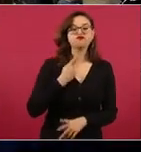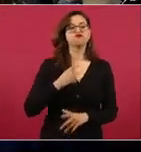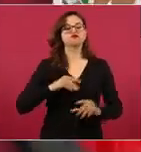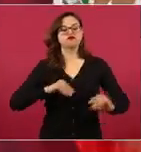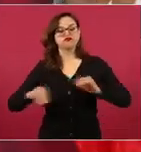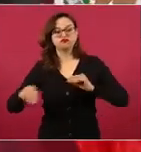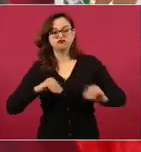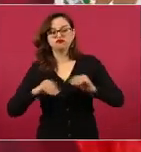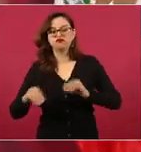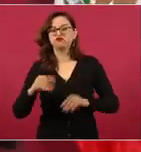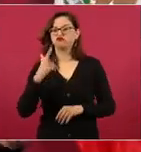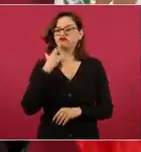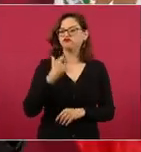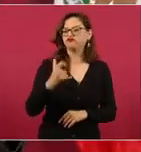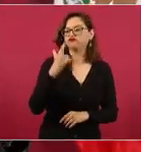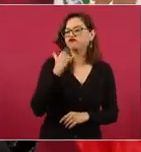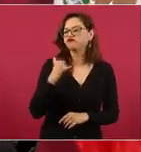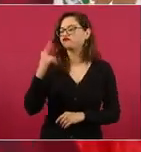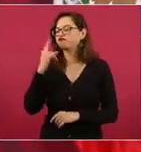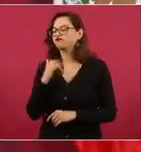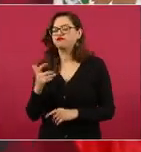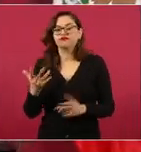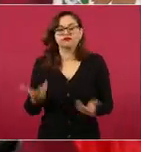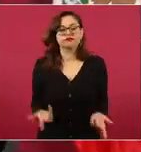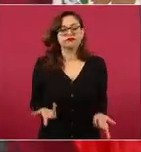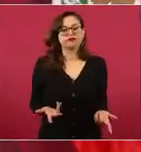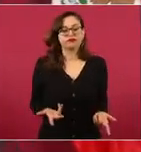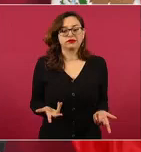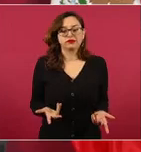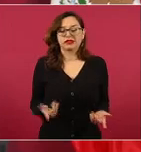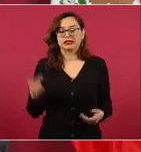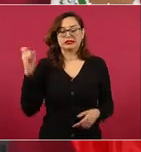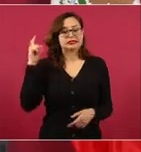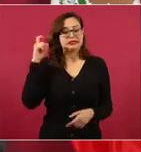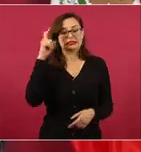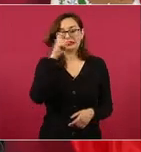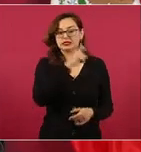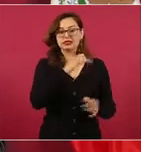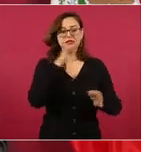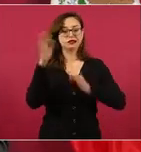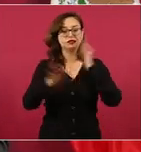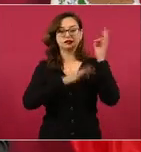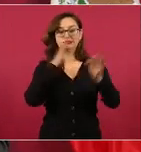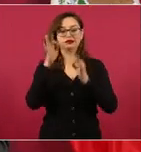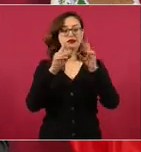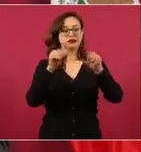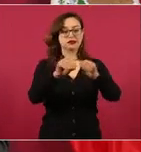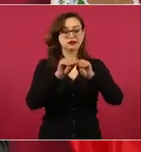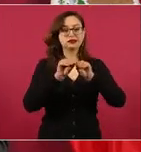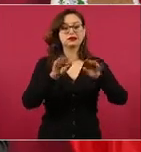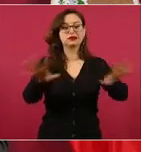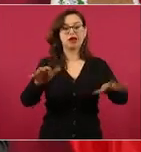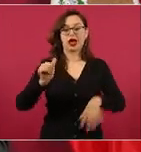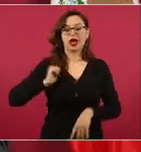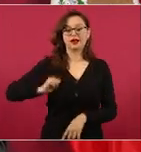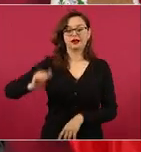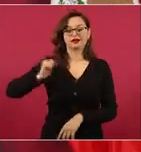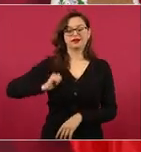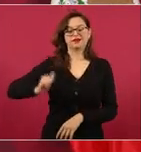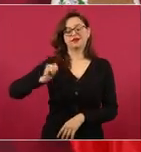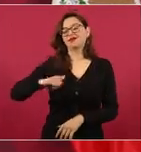nos tenían bloqueados, y además era muy difícil